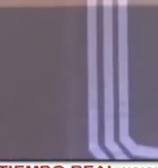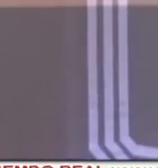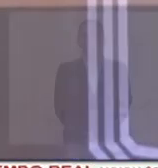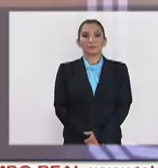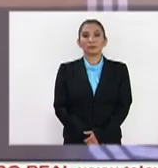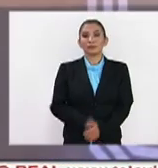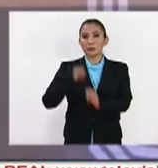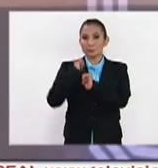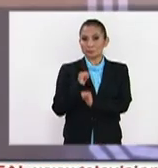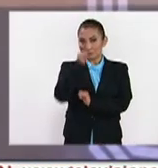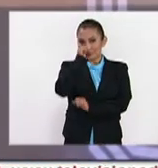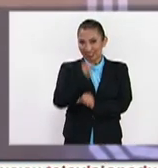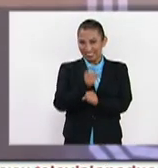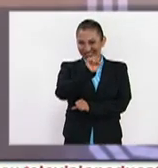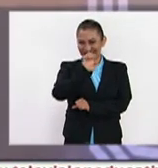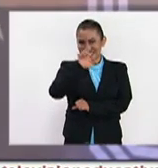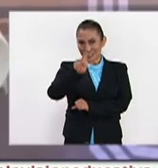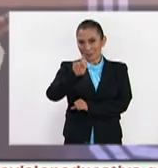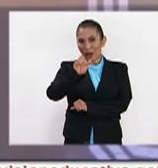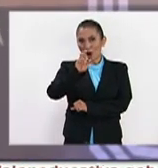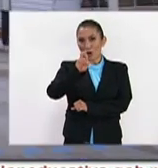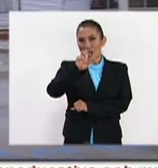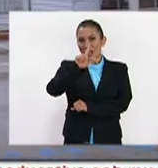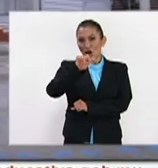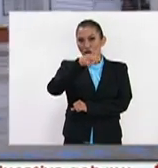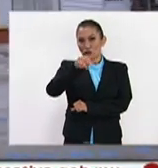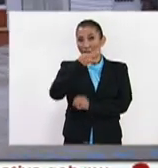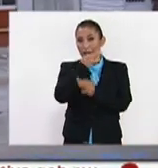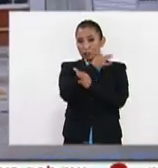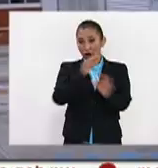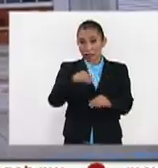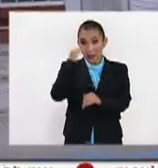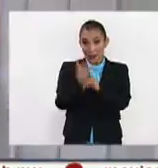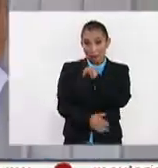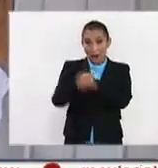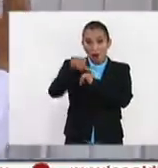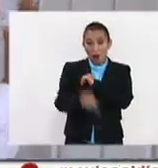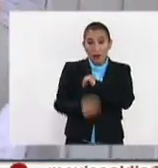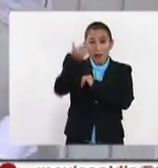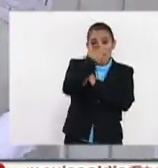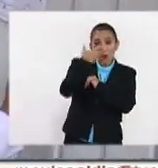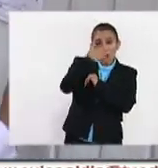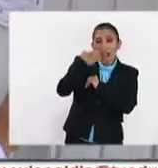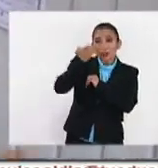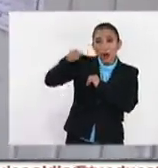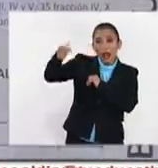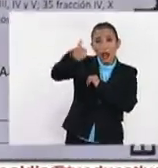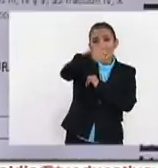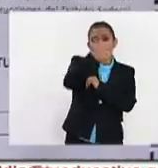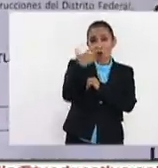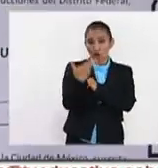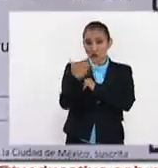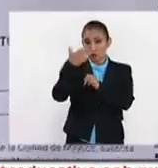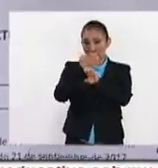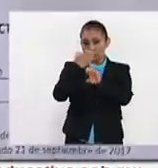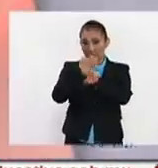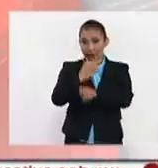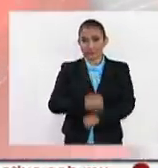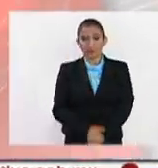El secretario de Educación Pública, Aurelio Nuño, informó que concluirá hoy la revisión de escuelas en 8